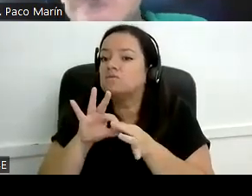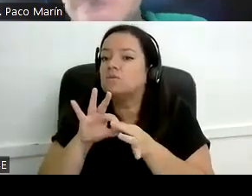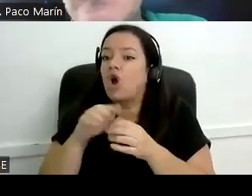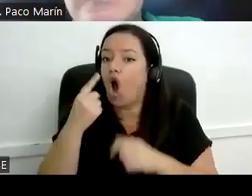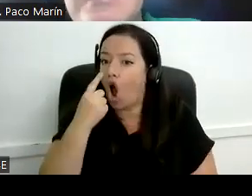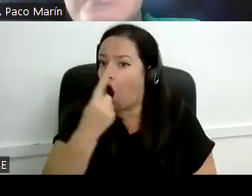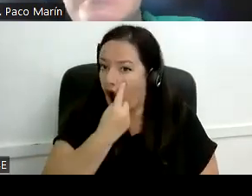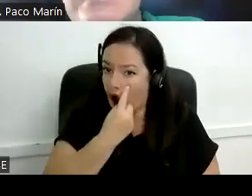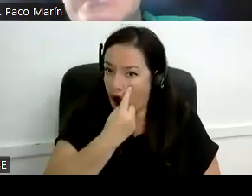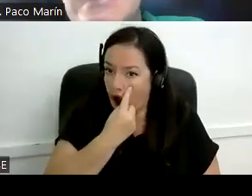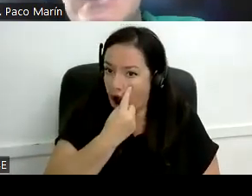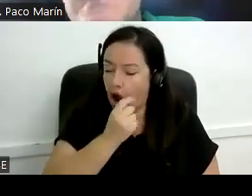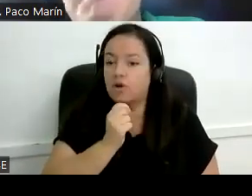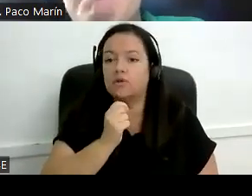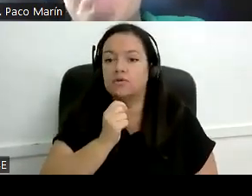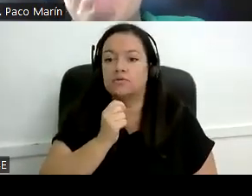vista,